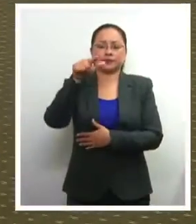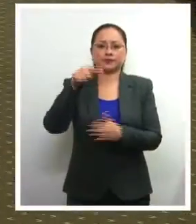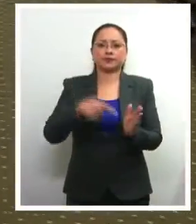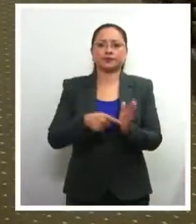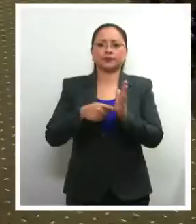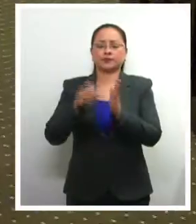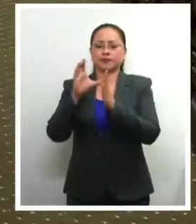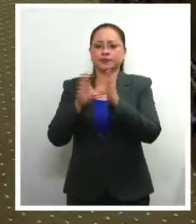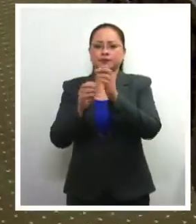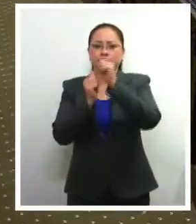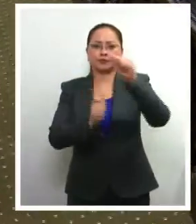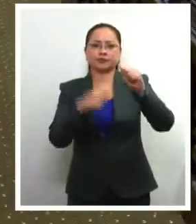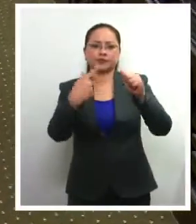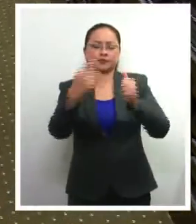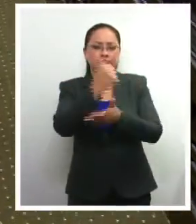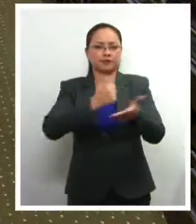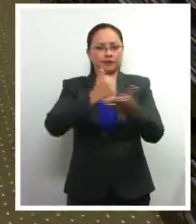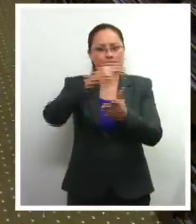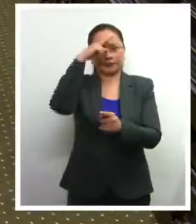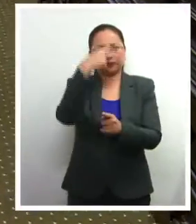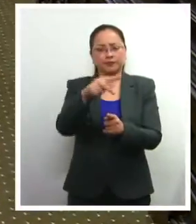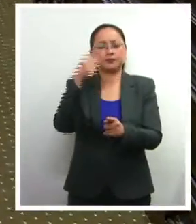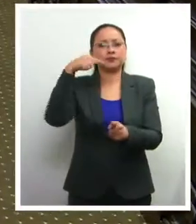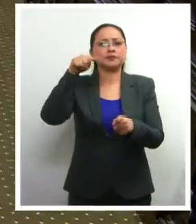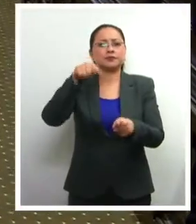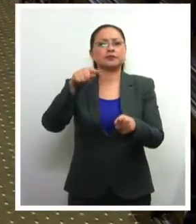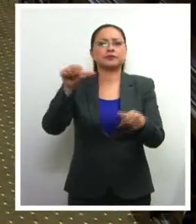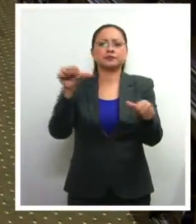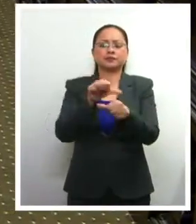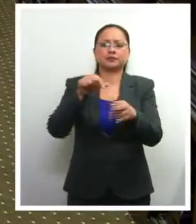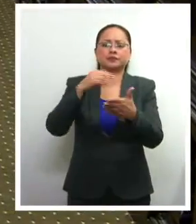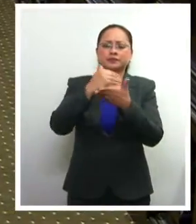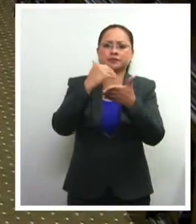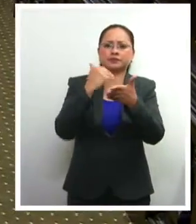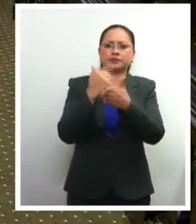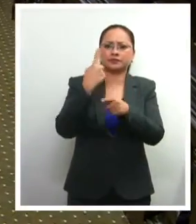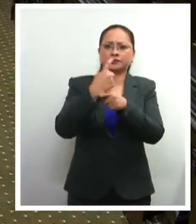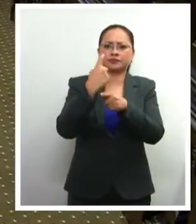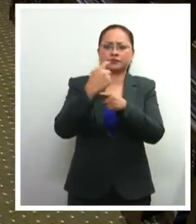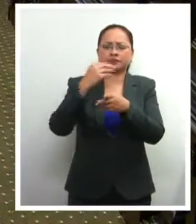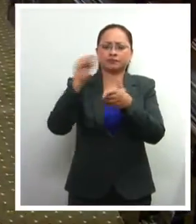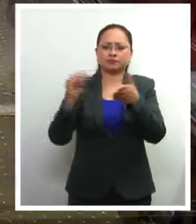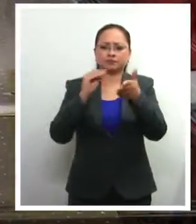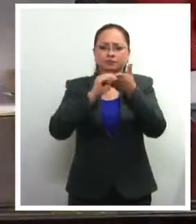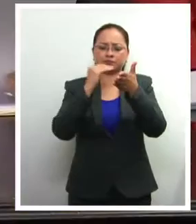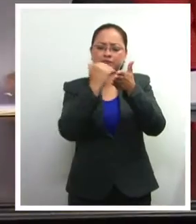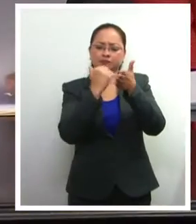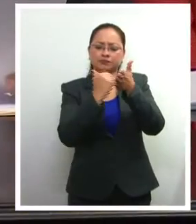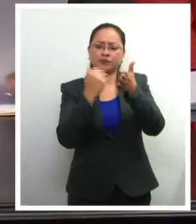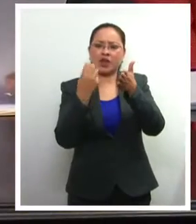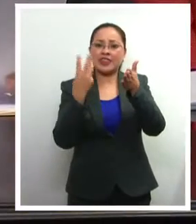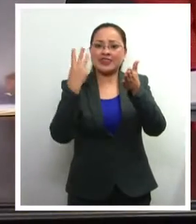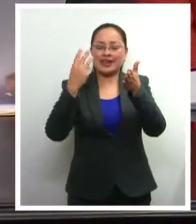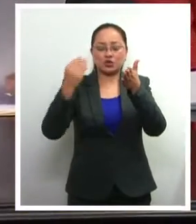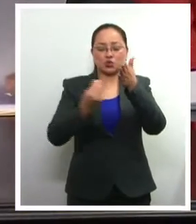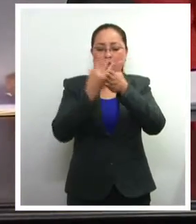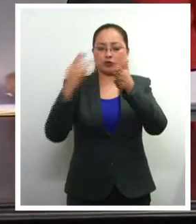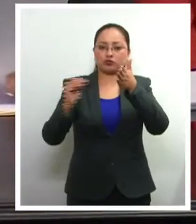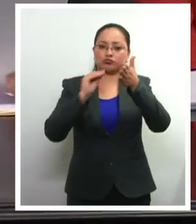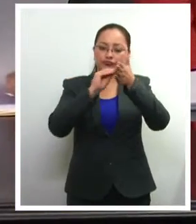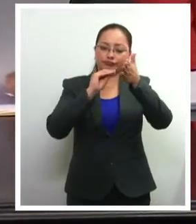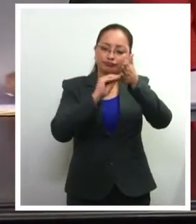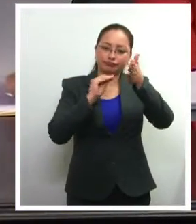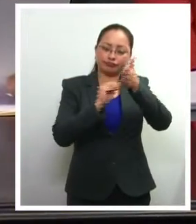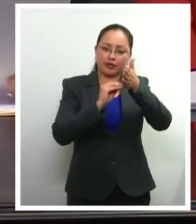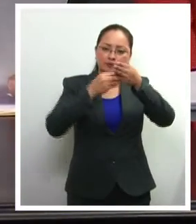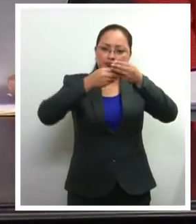Constitución Política de la Ciudad de México para sustituir el primer apartado e introducir 3 nuevos apartados,